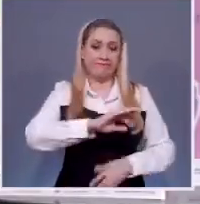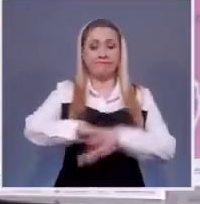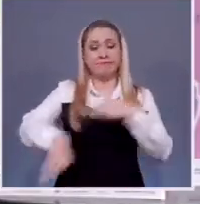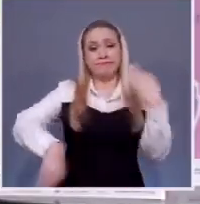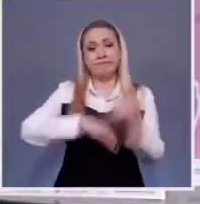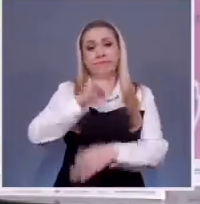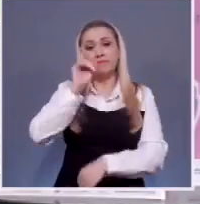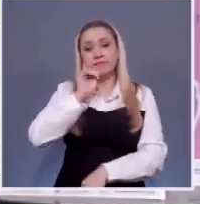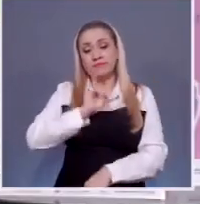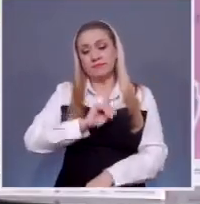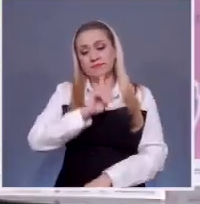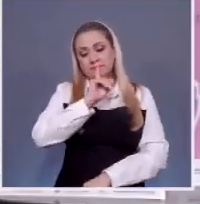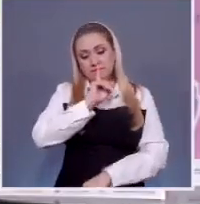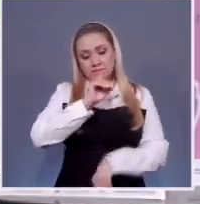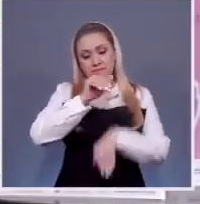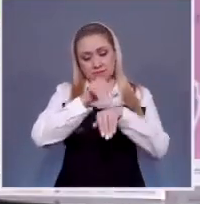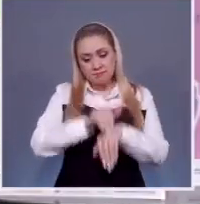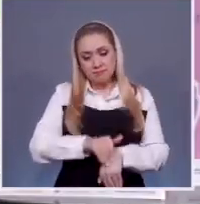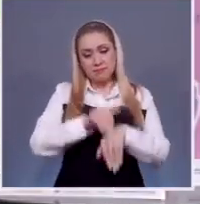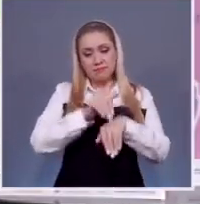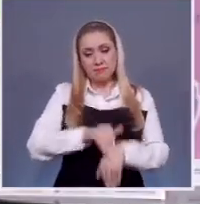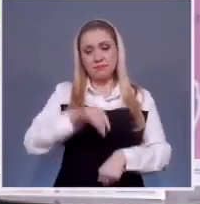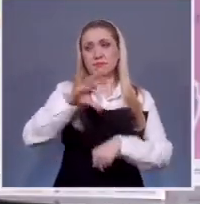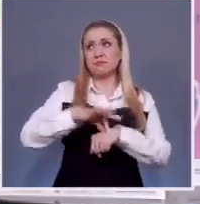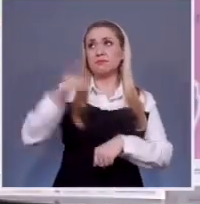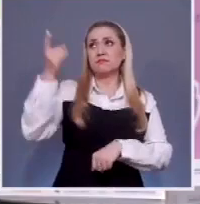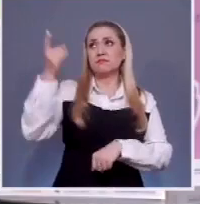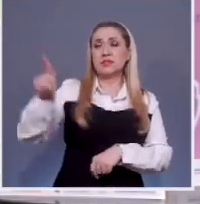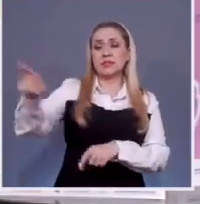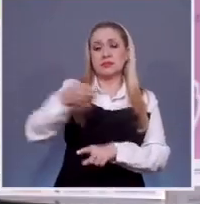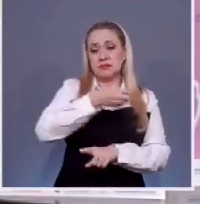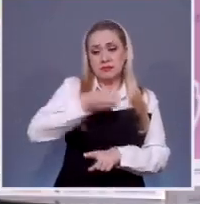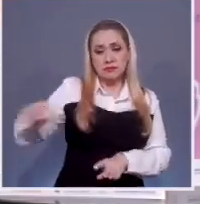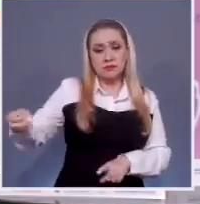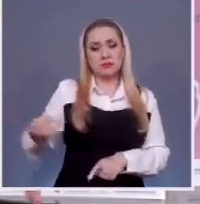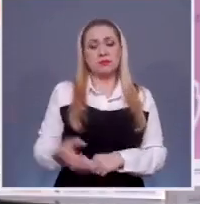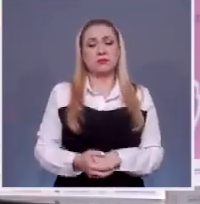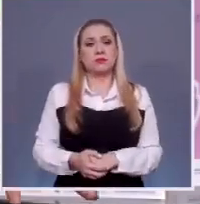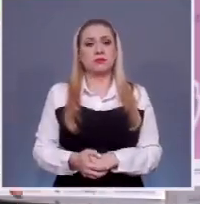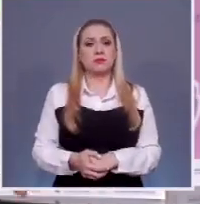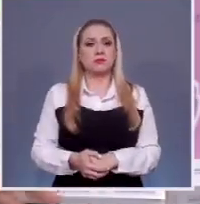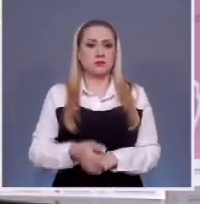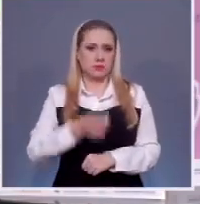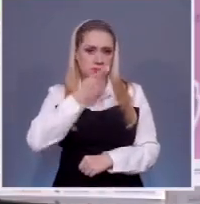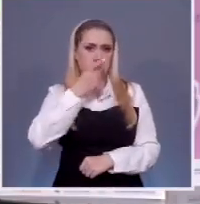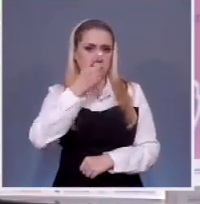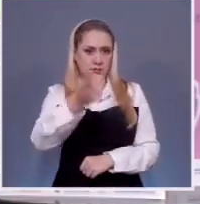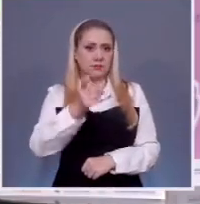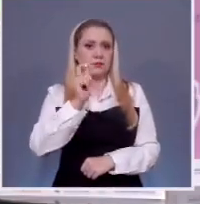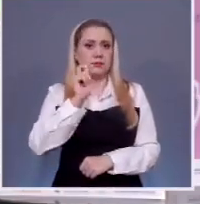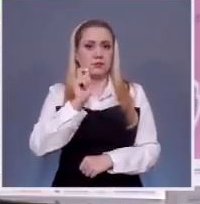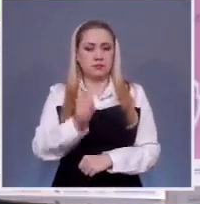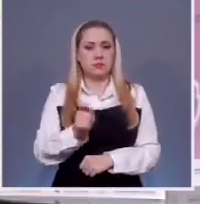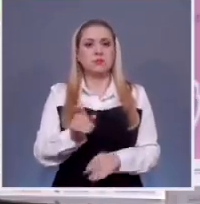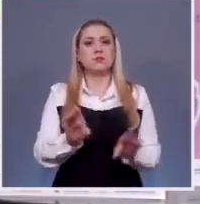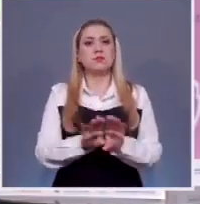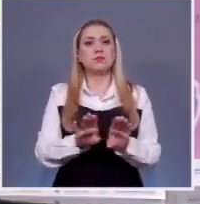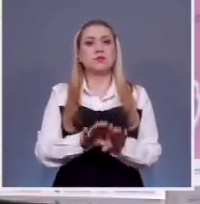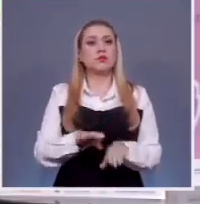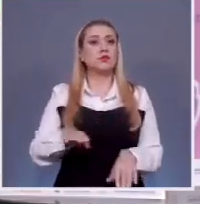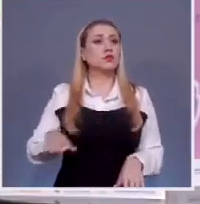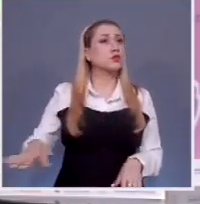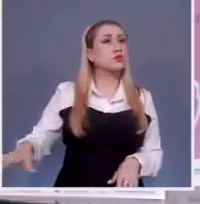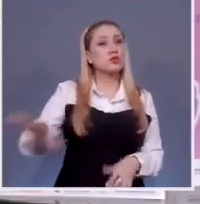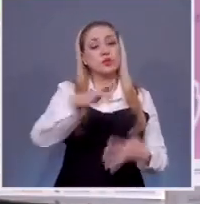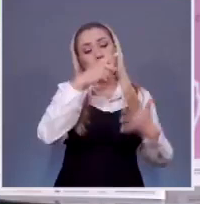se empieza nos separamos todo esto que hablamos de las parteras, ¿no? Cuando decimos todos los procesos reproductivos se